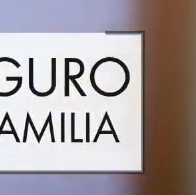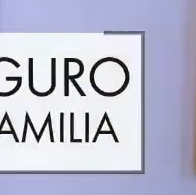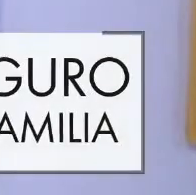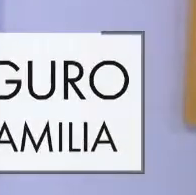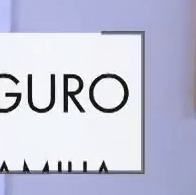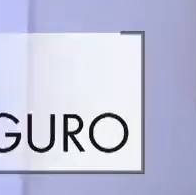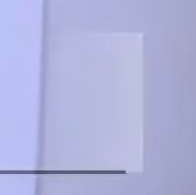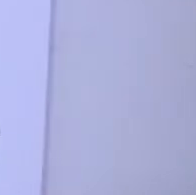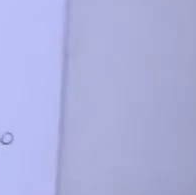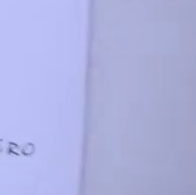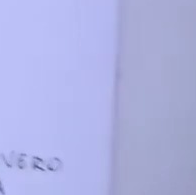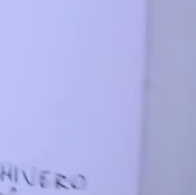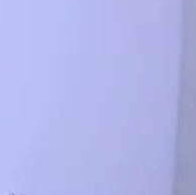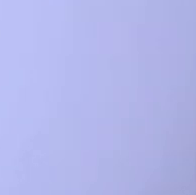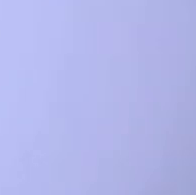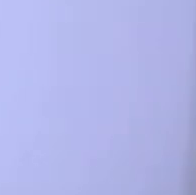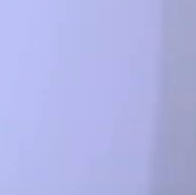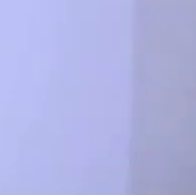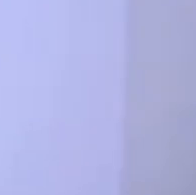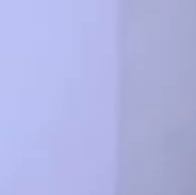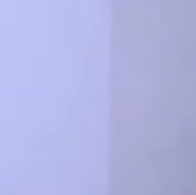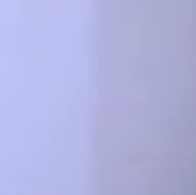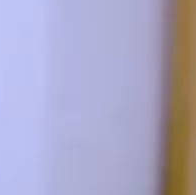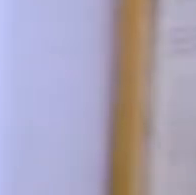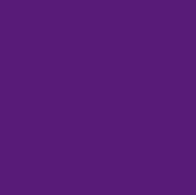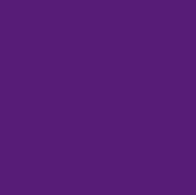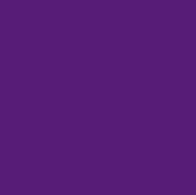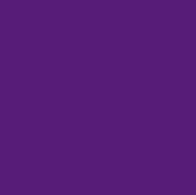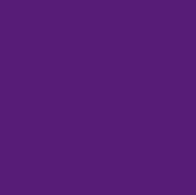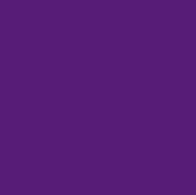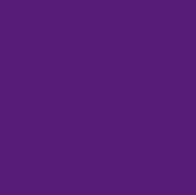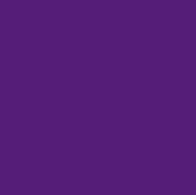toda la familia. Tres museos contando tu historia.